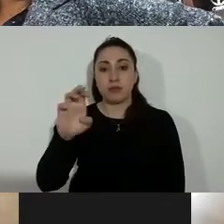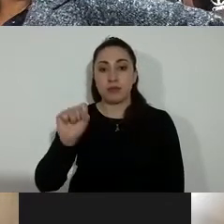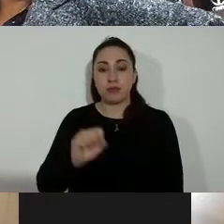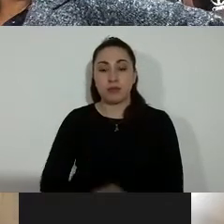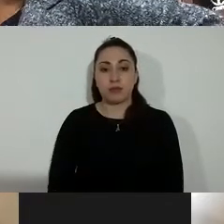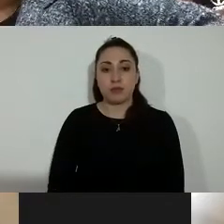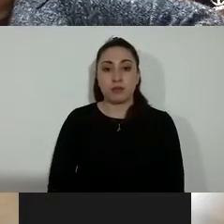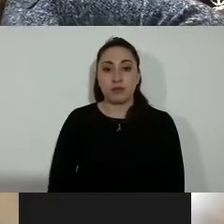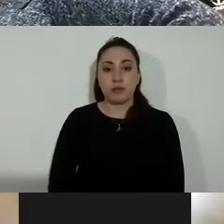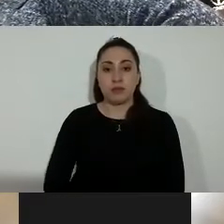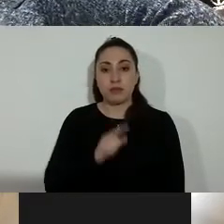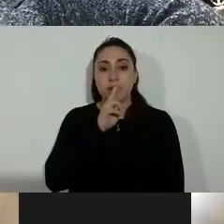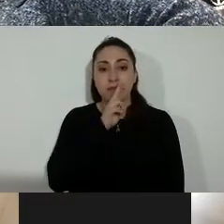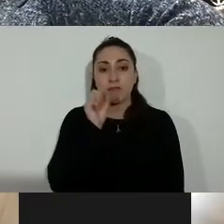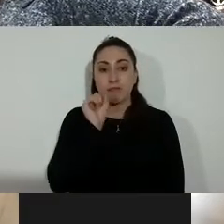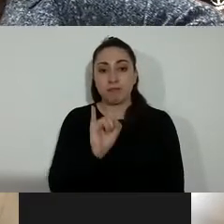Diputado Ricardo Rubio.